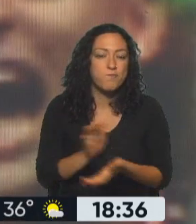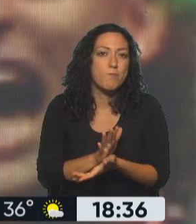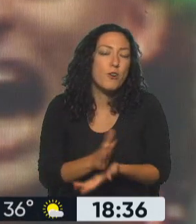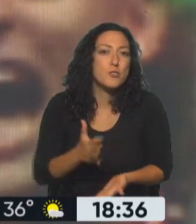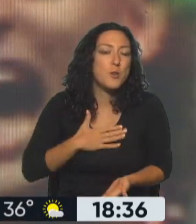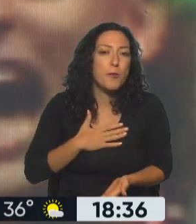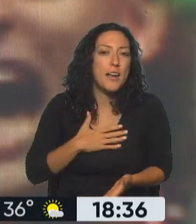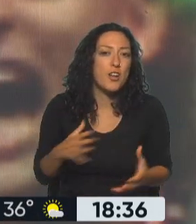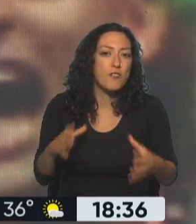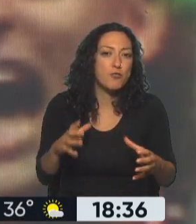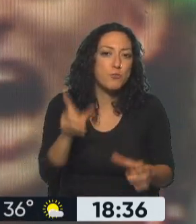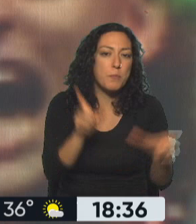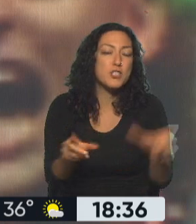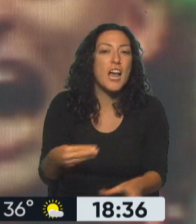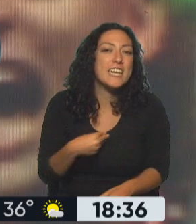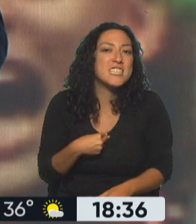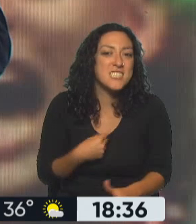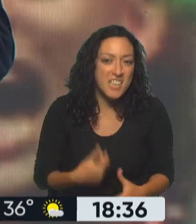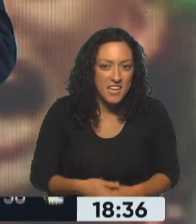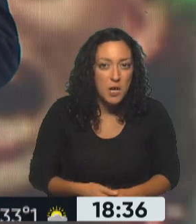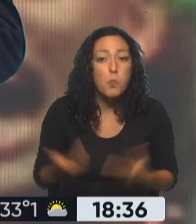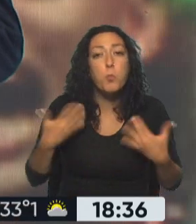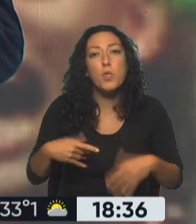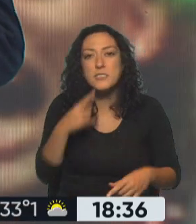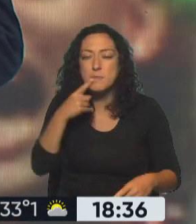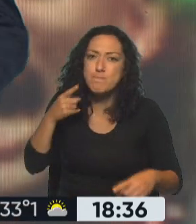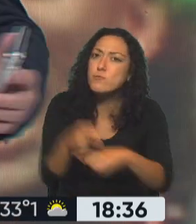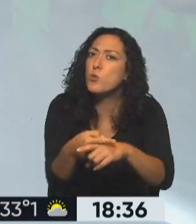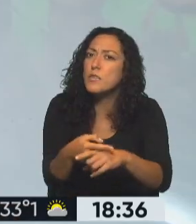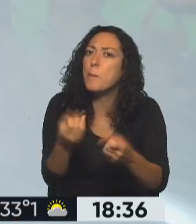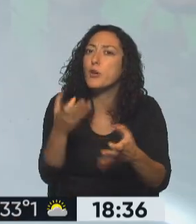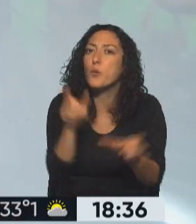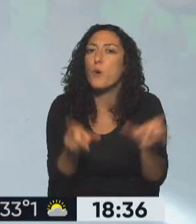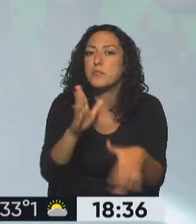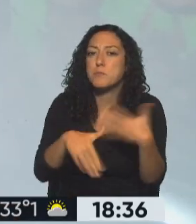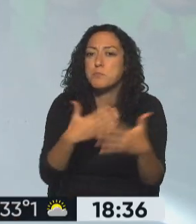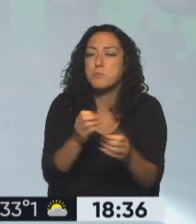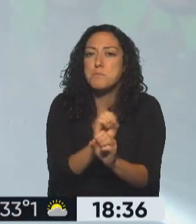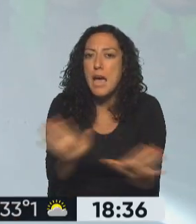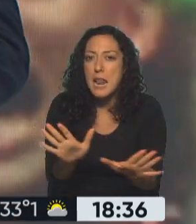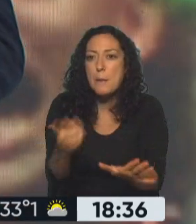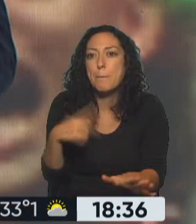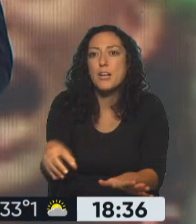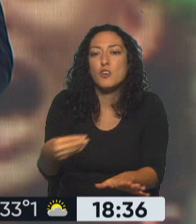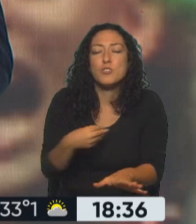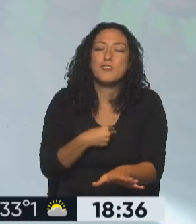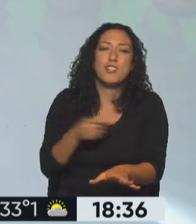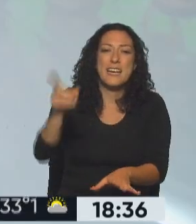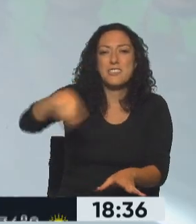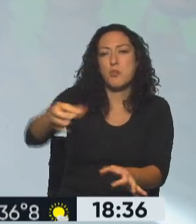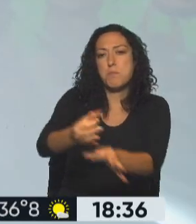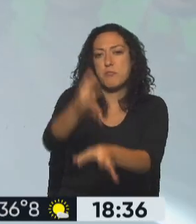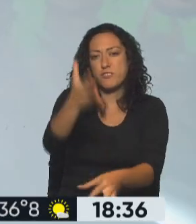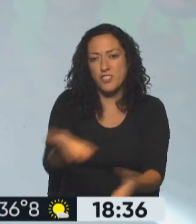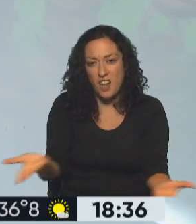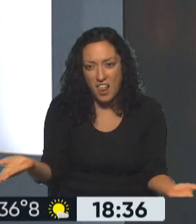el fútbol, que es el hincha. Claro. Que te puede insultar porque estás jugando mal, pero es hincha. Claro. Ya estos muchachos, ¿viste son como profesionales? Como